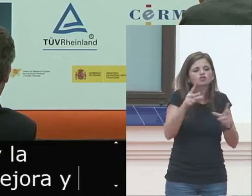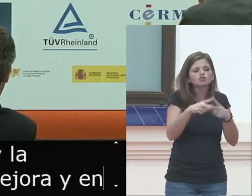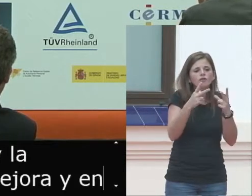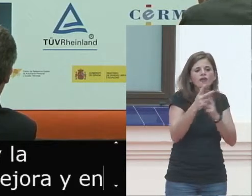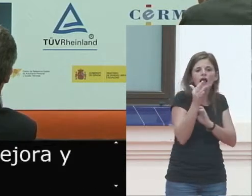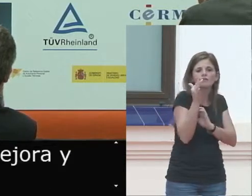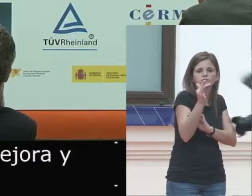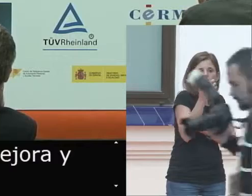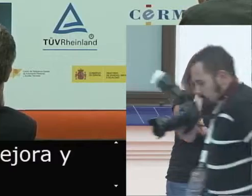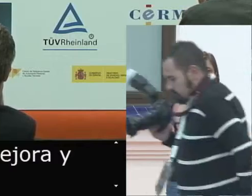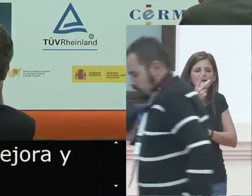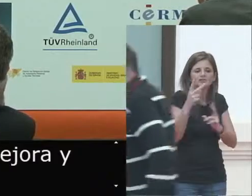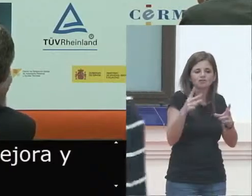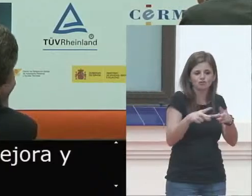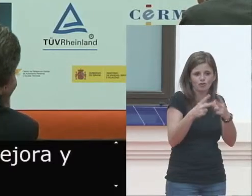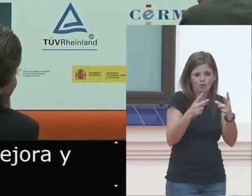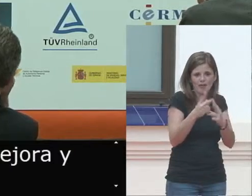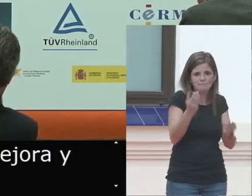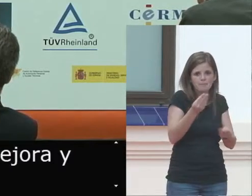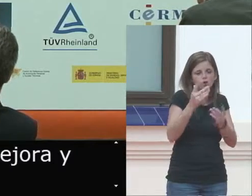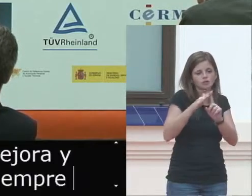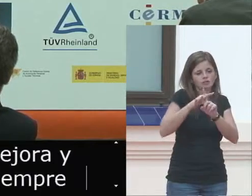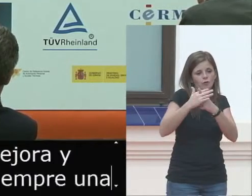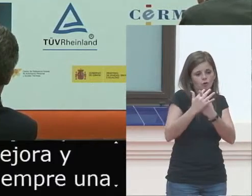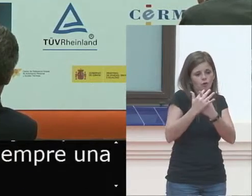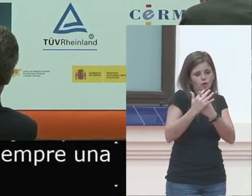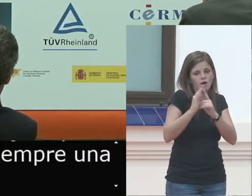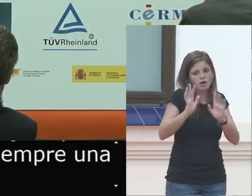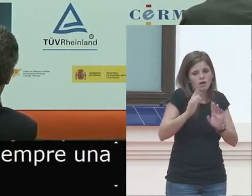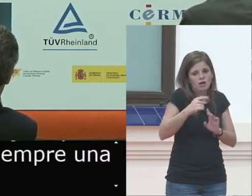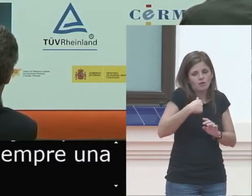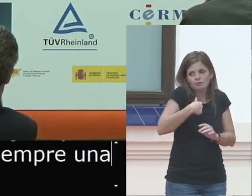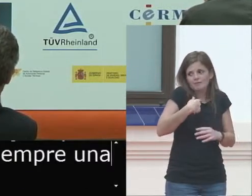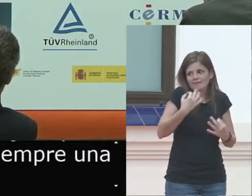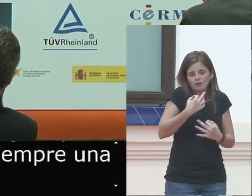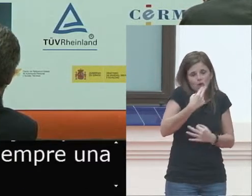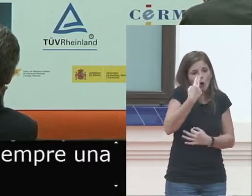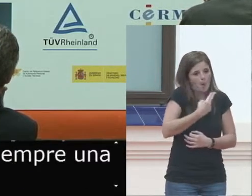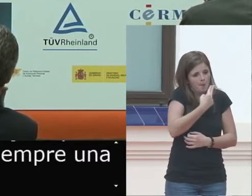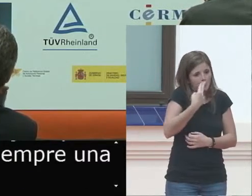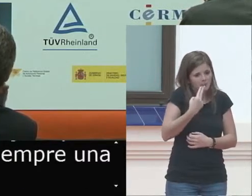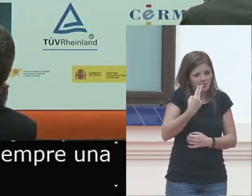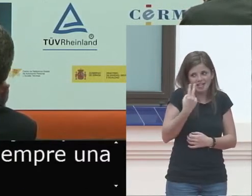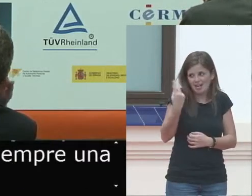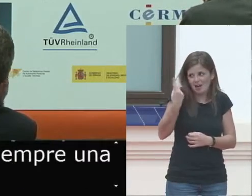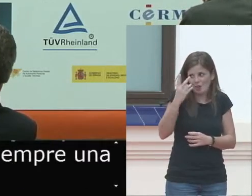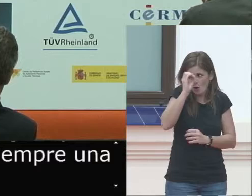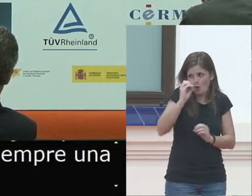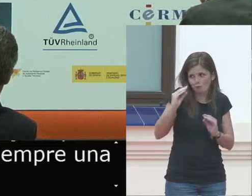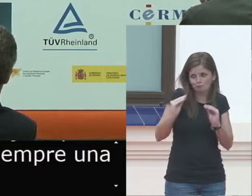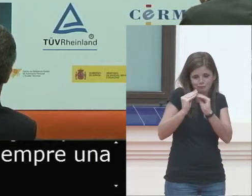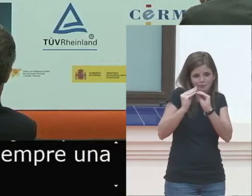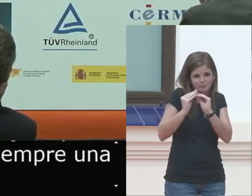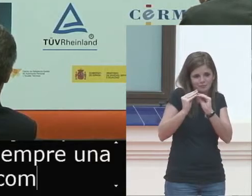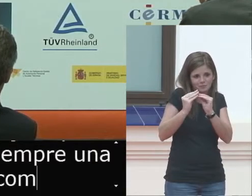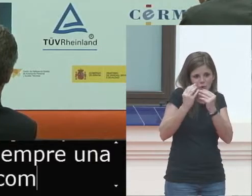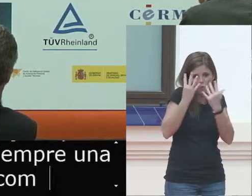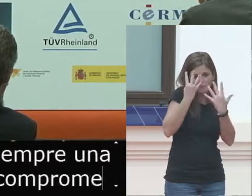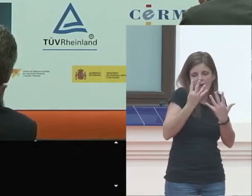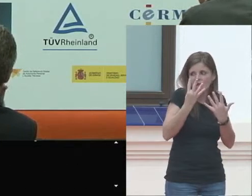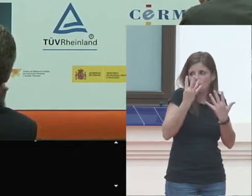situación. Ahora, eso sí, yo me comprometo, yo estoy de acuerdo contigo, Juan Carlos, en que 9 años, 10